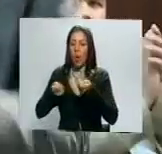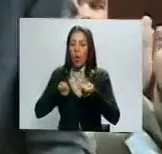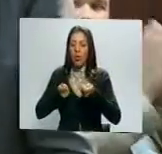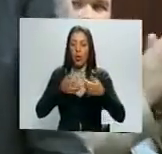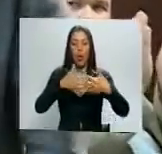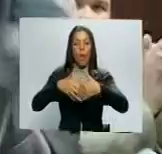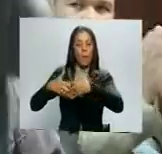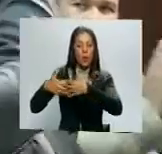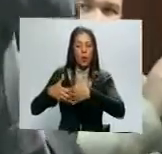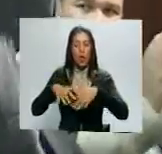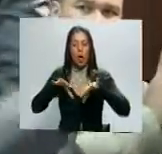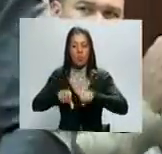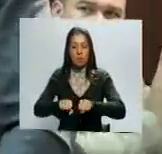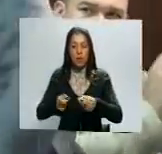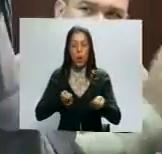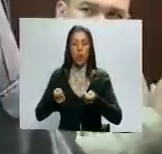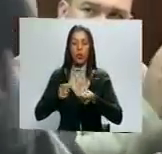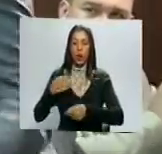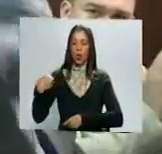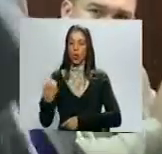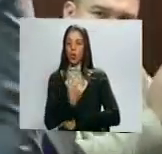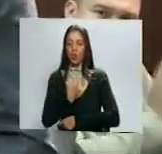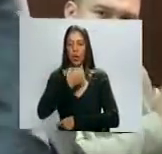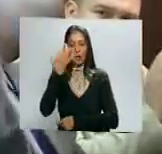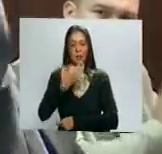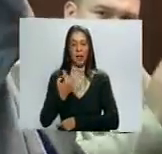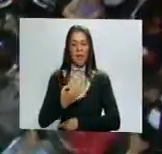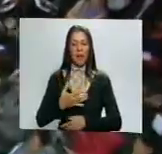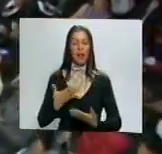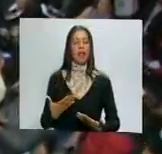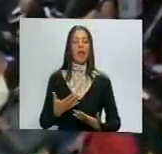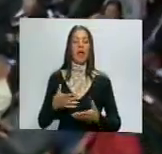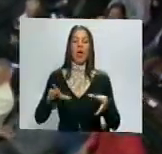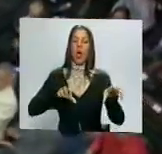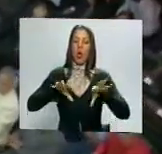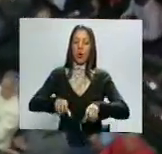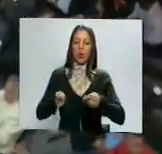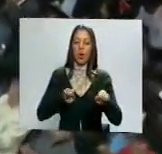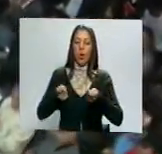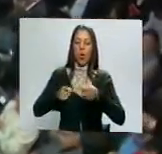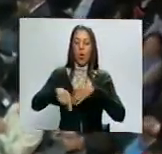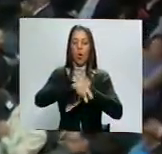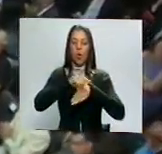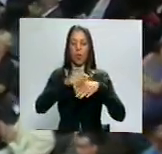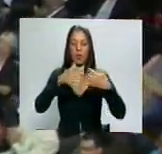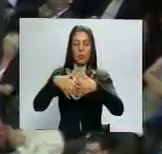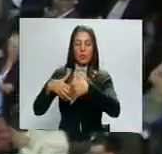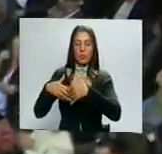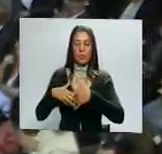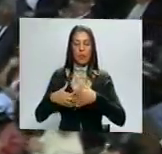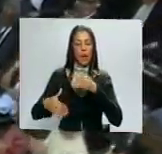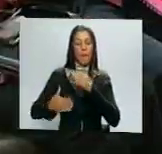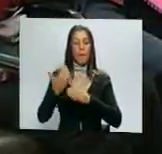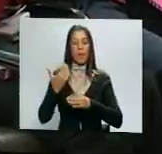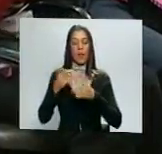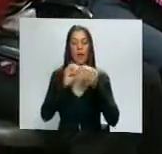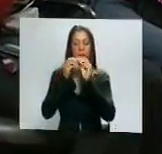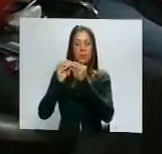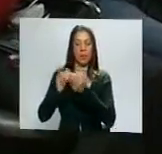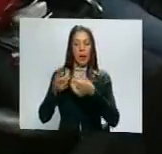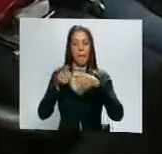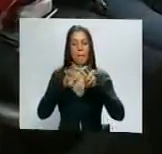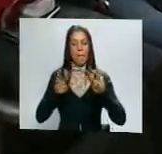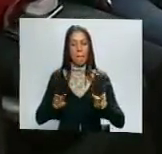esa manera nosotros seamos verdaderamente los gobernantes de la economía y el modelo de solución y de paz